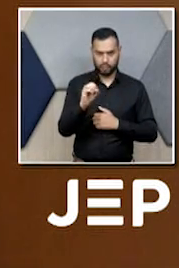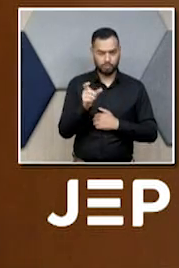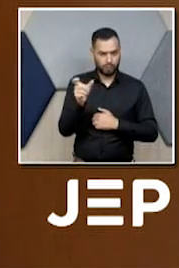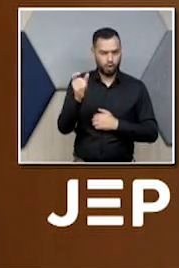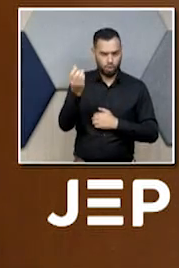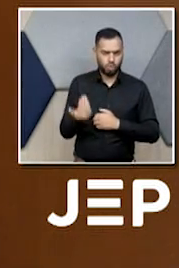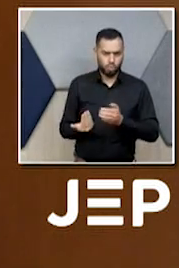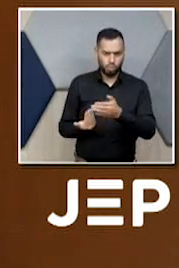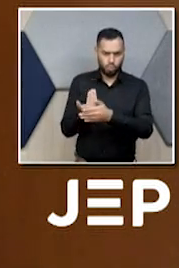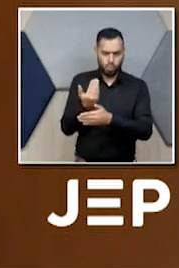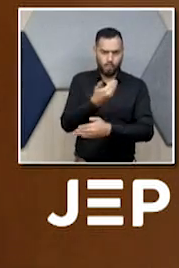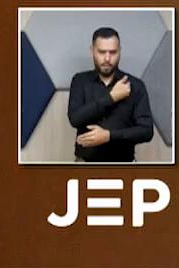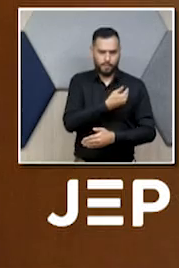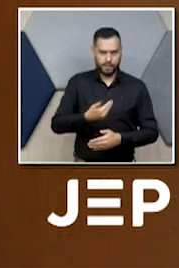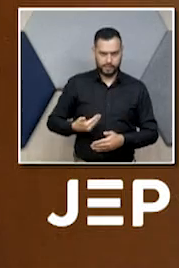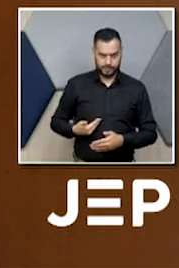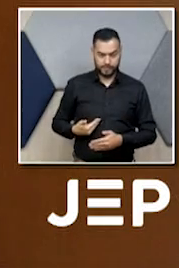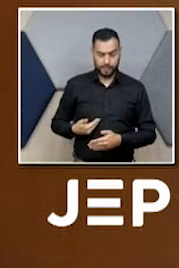periodo